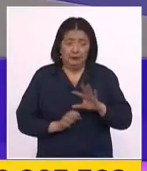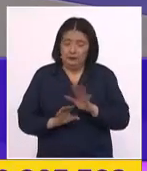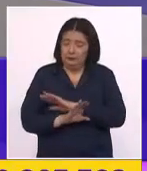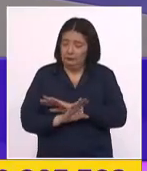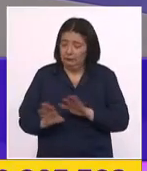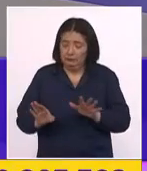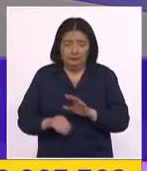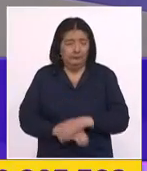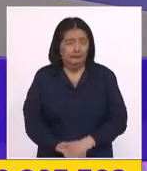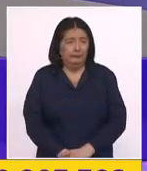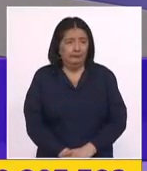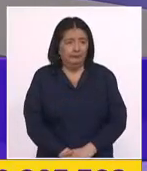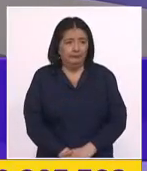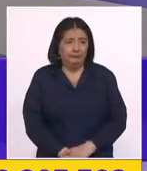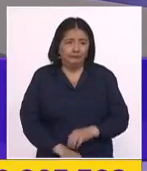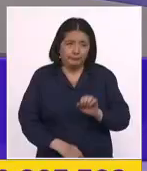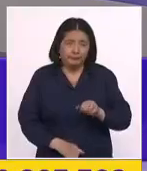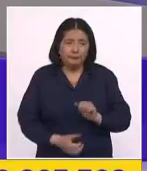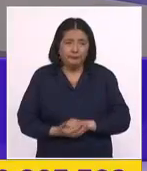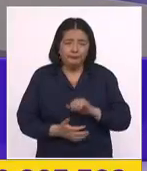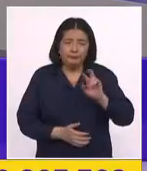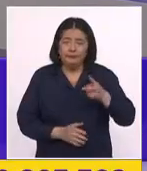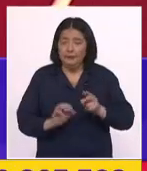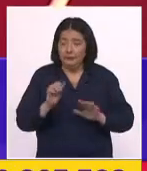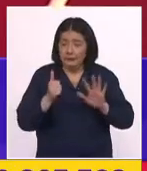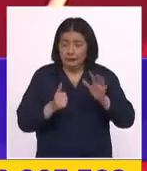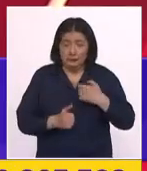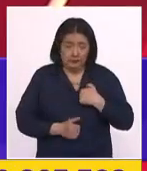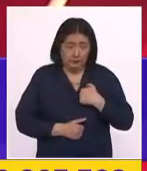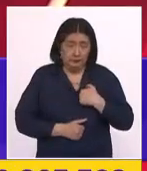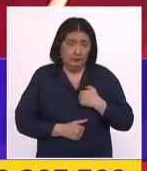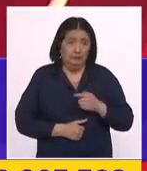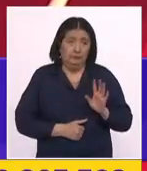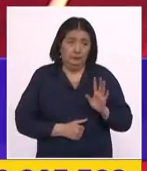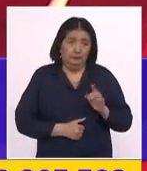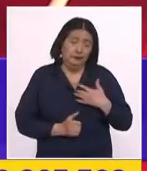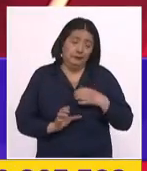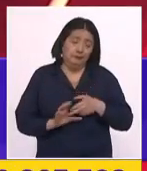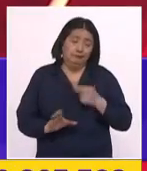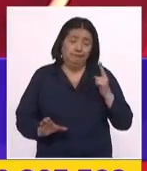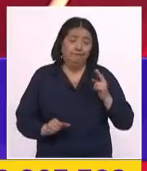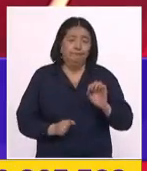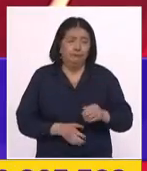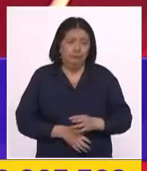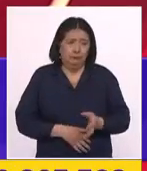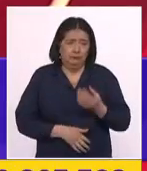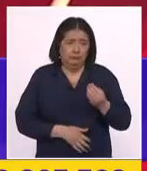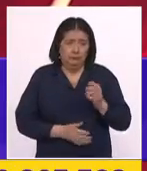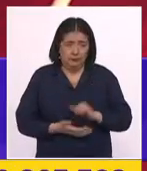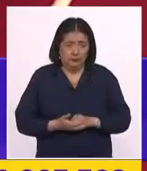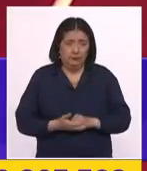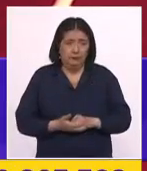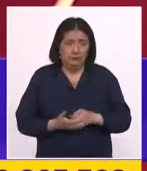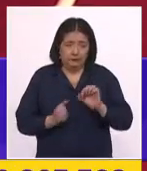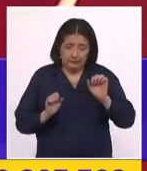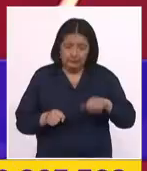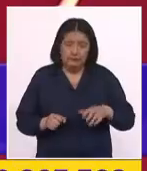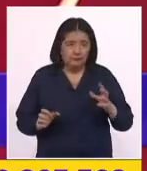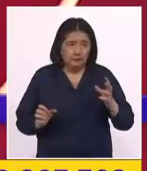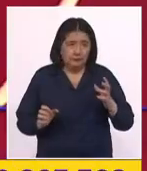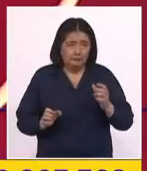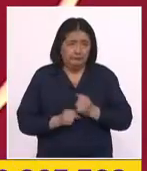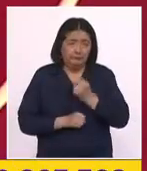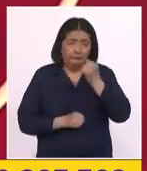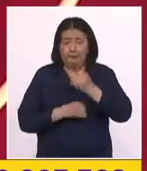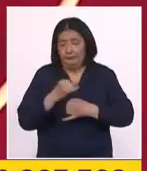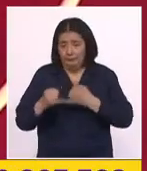más. Sí, yo en el 2016 ya quería retirarme porque a pesar de haber conseguido pues